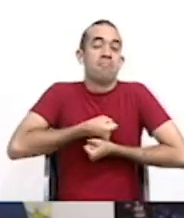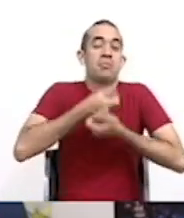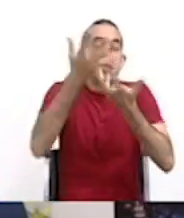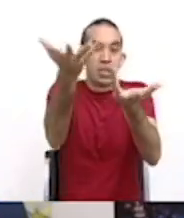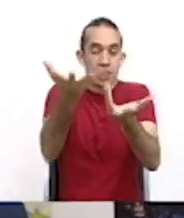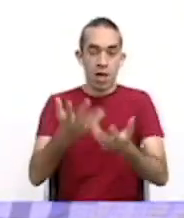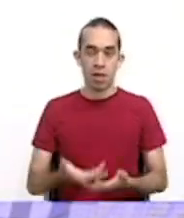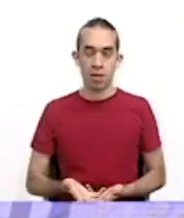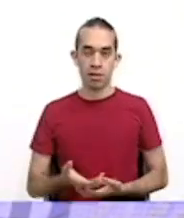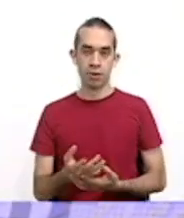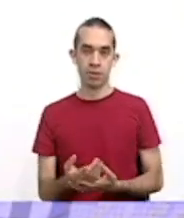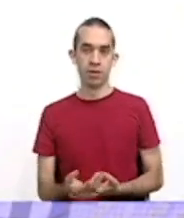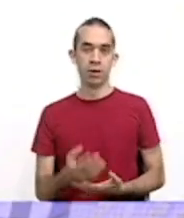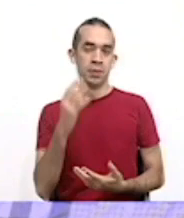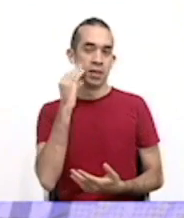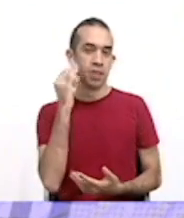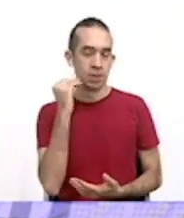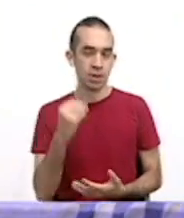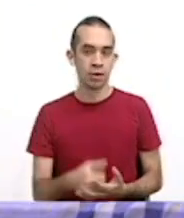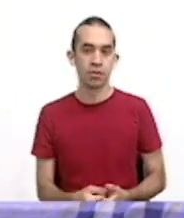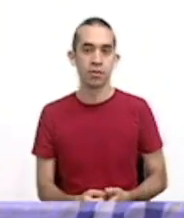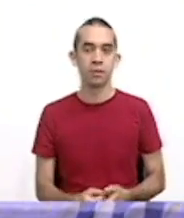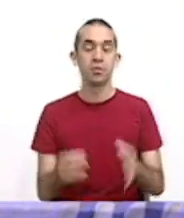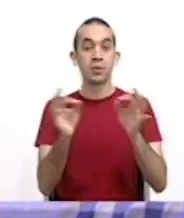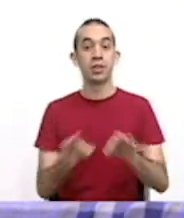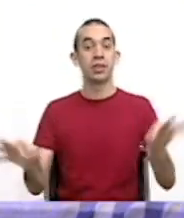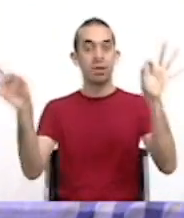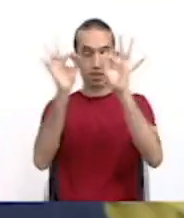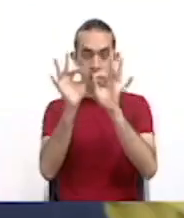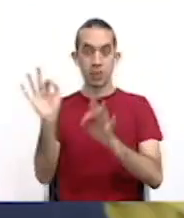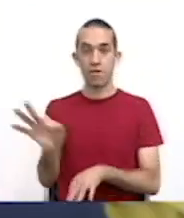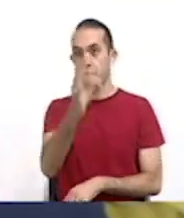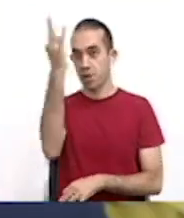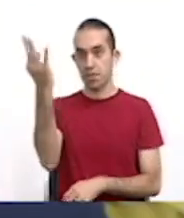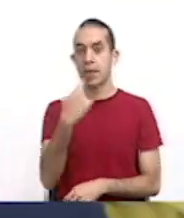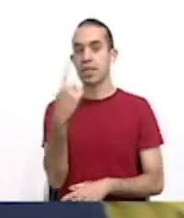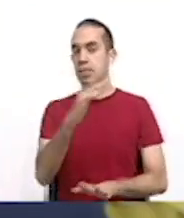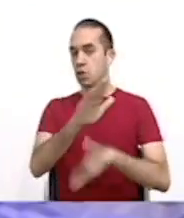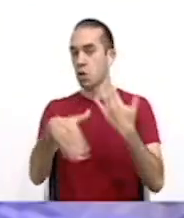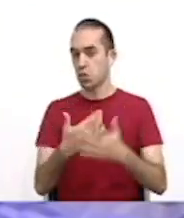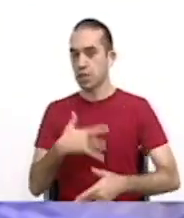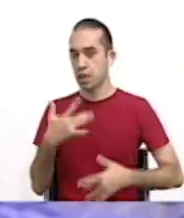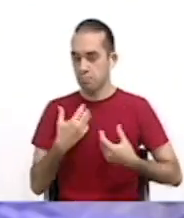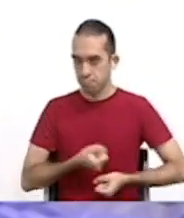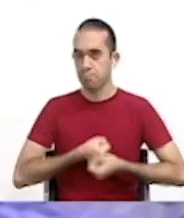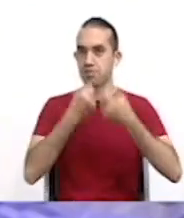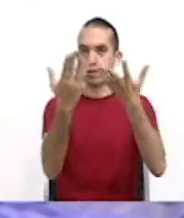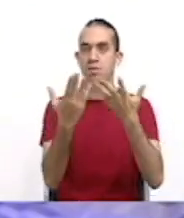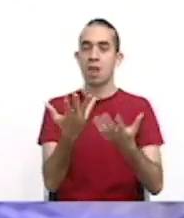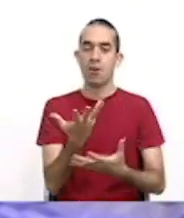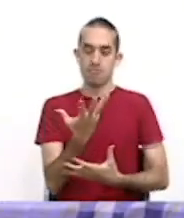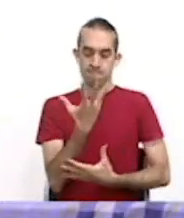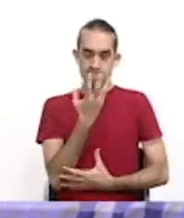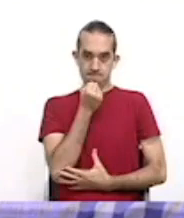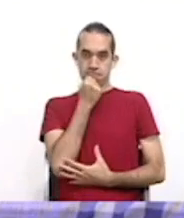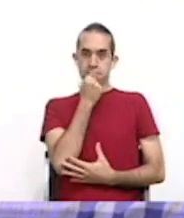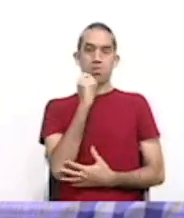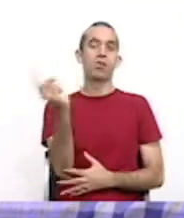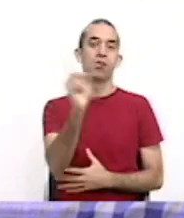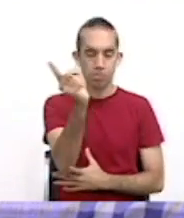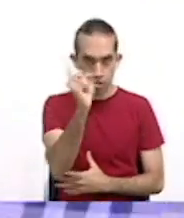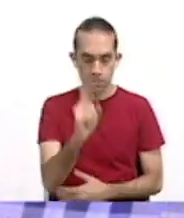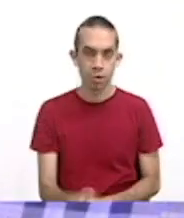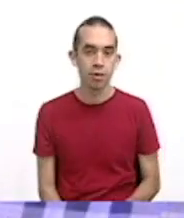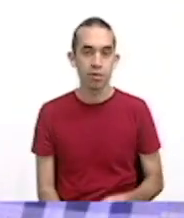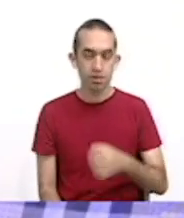estamos viviendo. En ese momento es muy importante encontrar una forma de decir todo lo que sentimos. No tenemos que guardarnos nada. Por eso, una